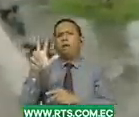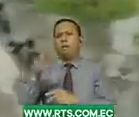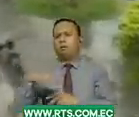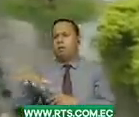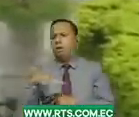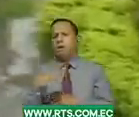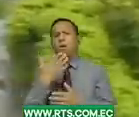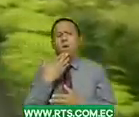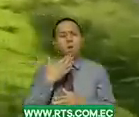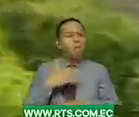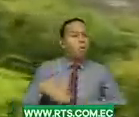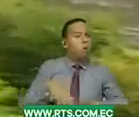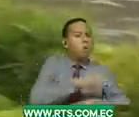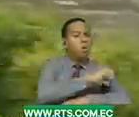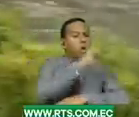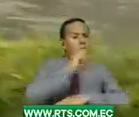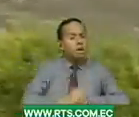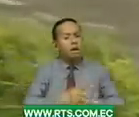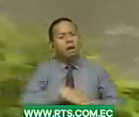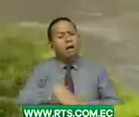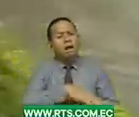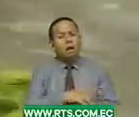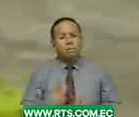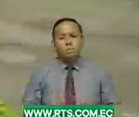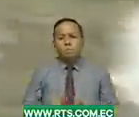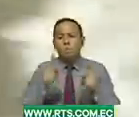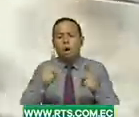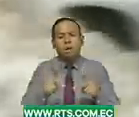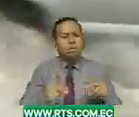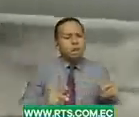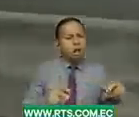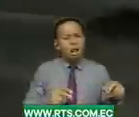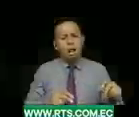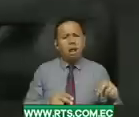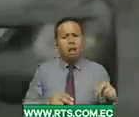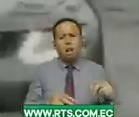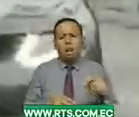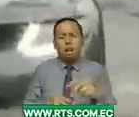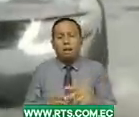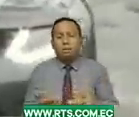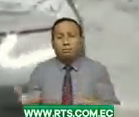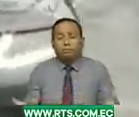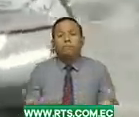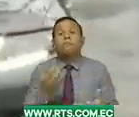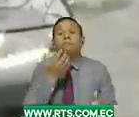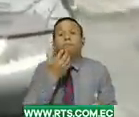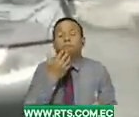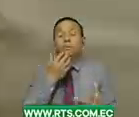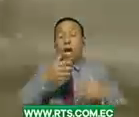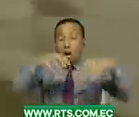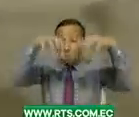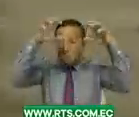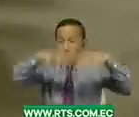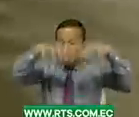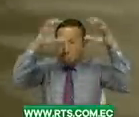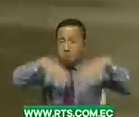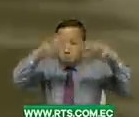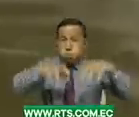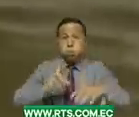parterre central. Y de ahí, entre los puentes, tuve que caminar para venir avanzando. Se habían juntado una tormenta, la